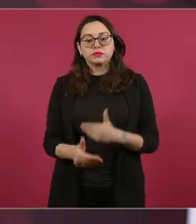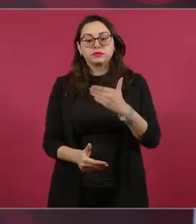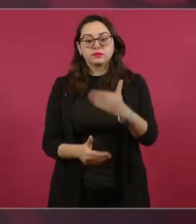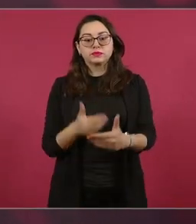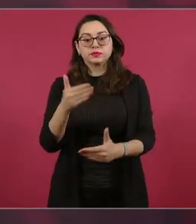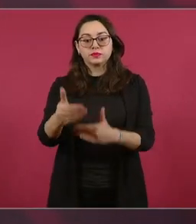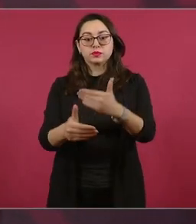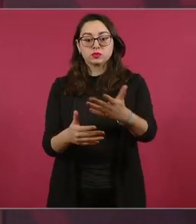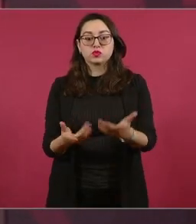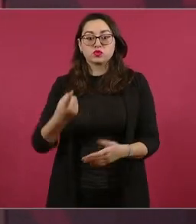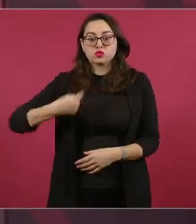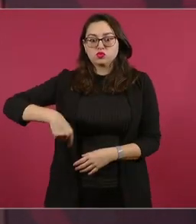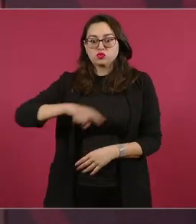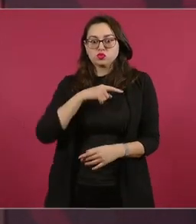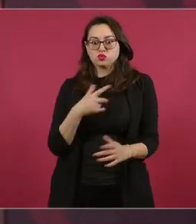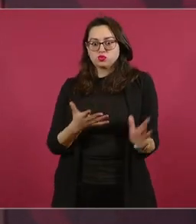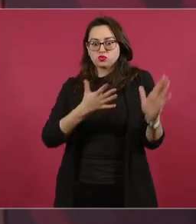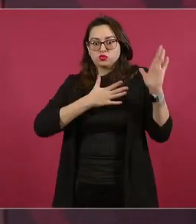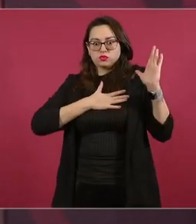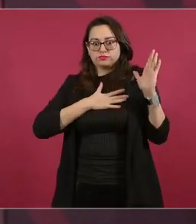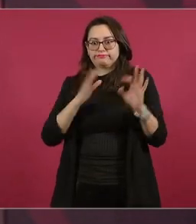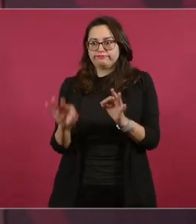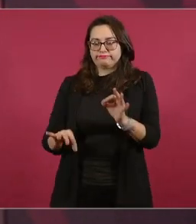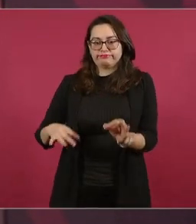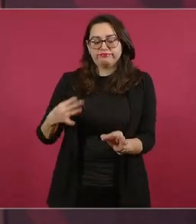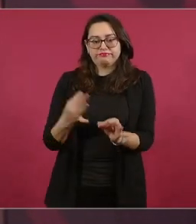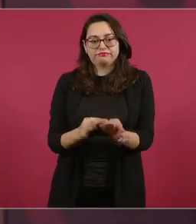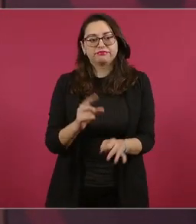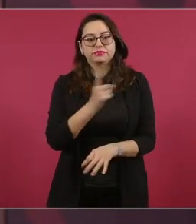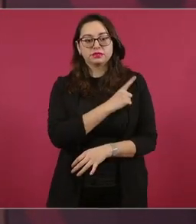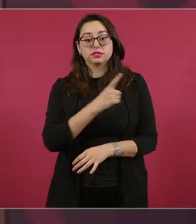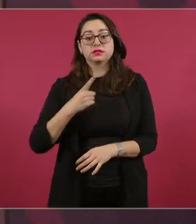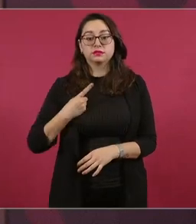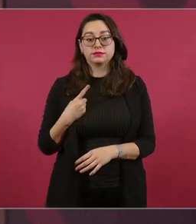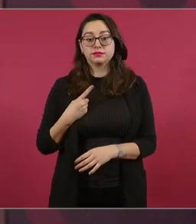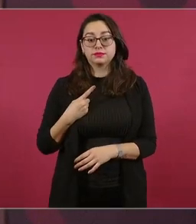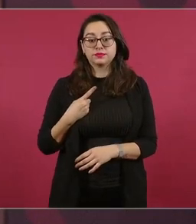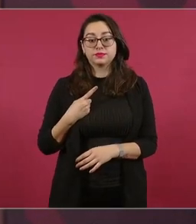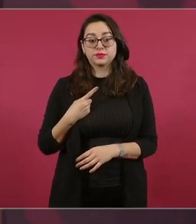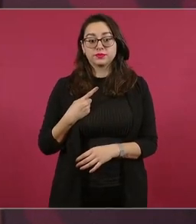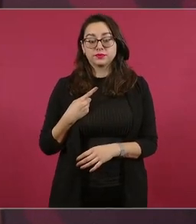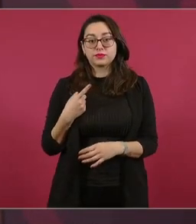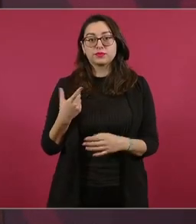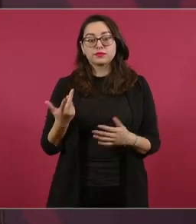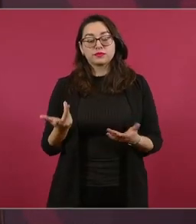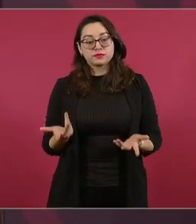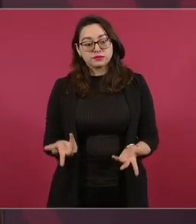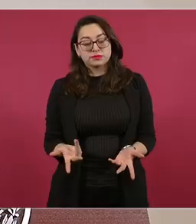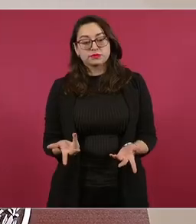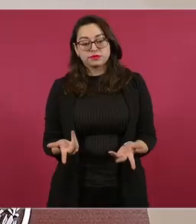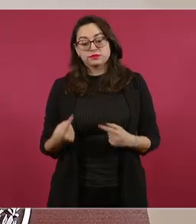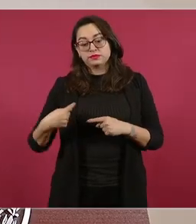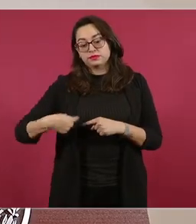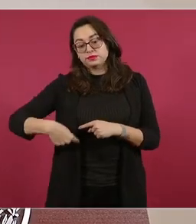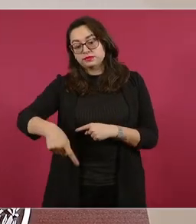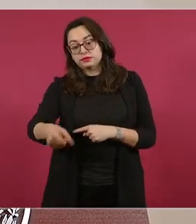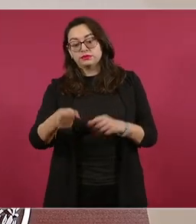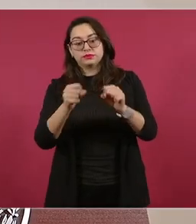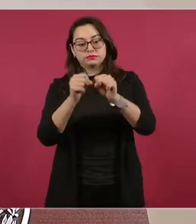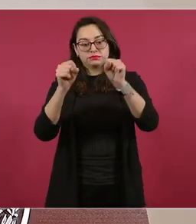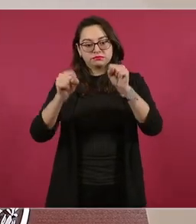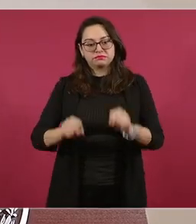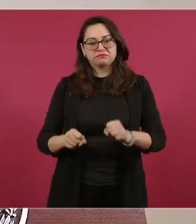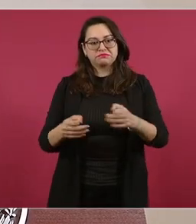cumplir con el compromiso que tenemos de dejar establecido el